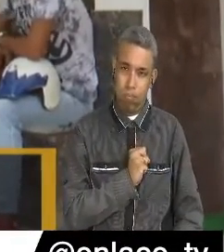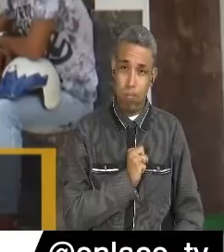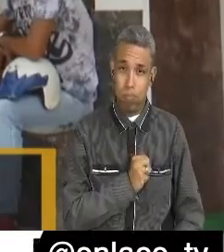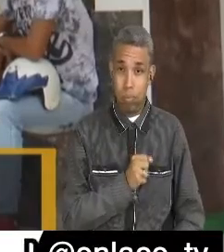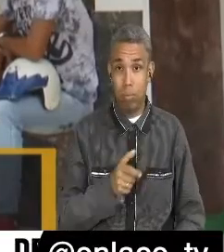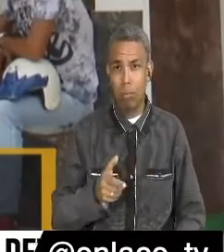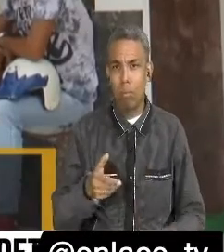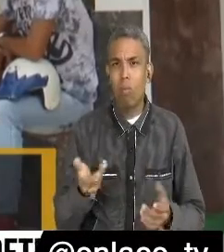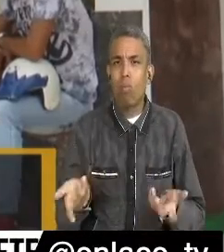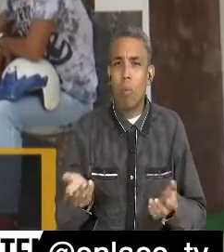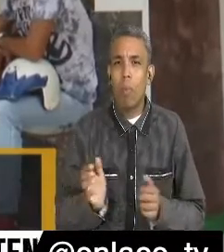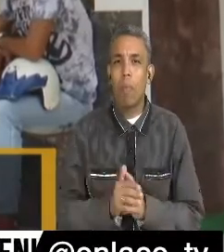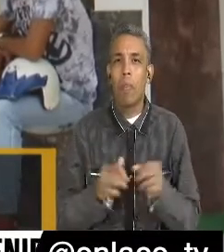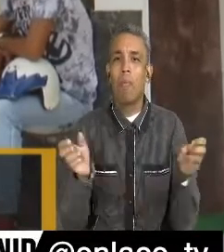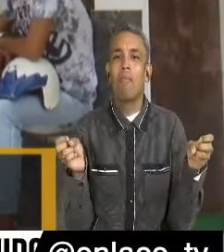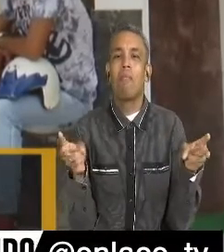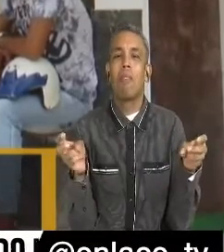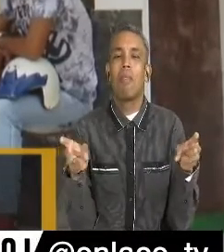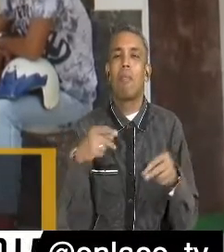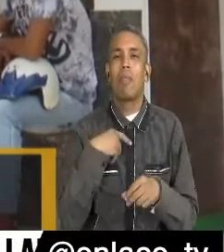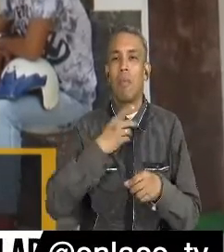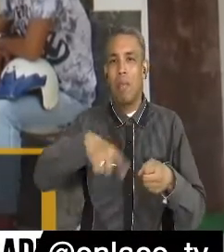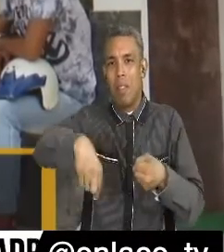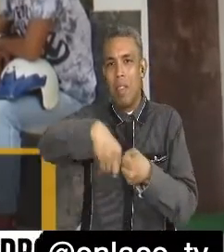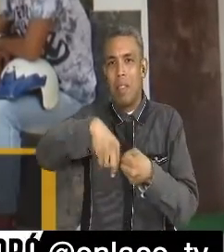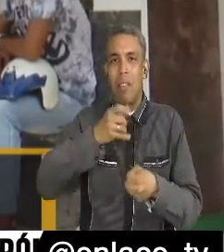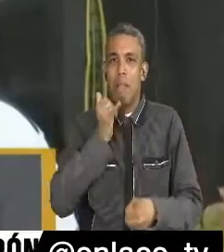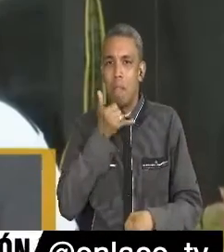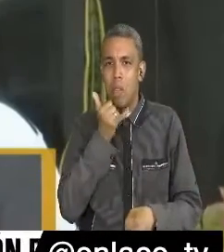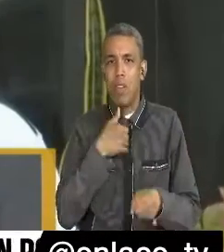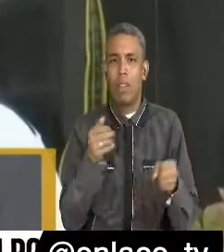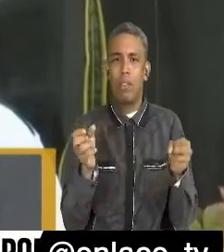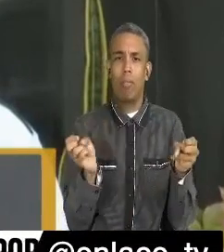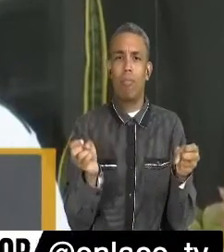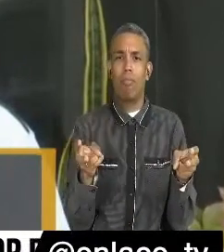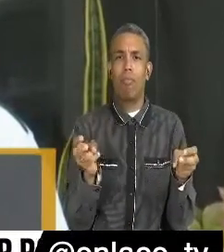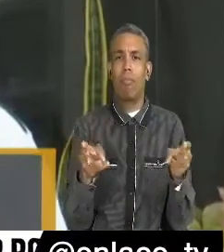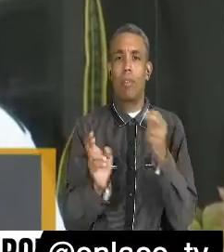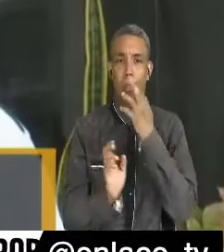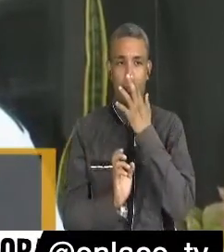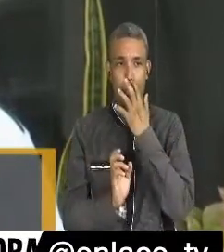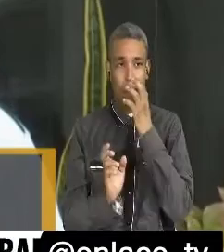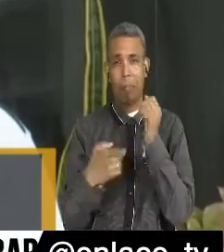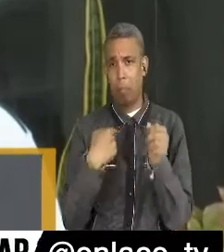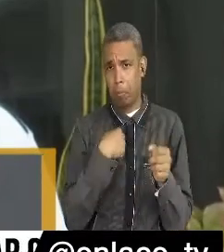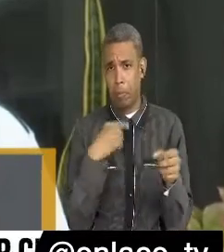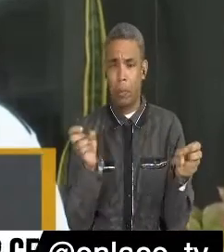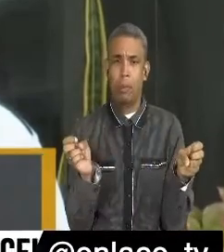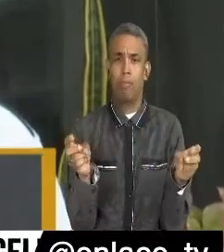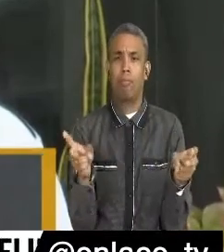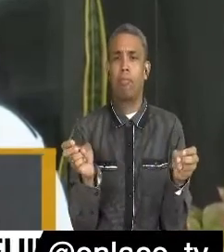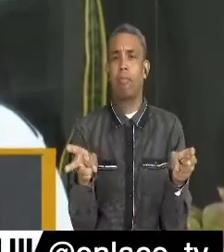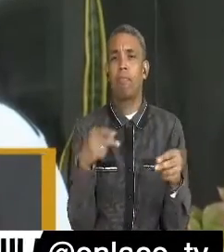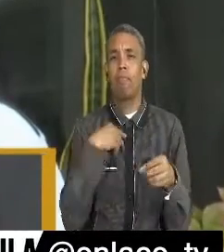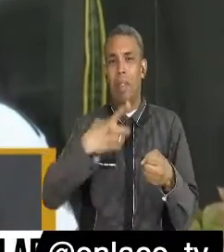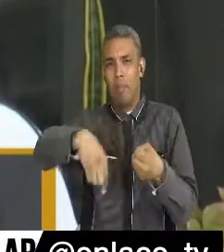se encontraba viendo el partido entre la Alianza Petrolera y Millonarios. Estando viendo el partido de Millonario